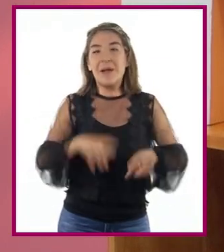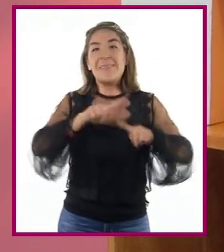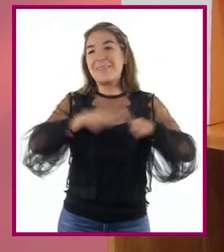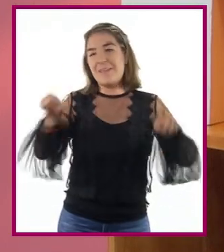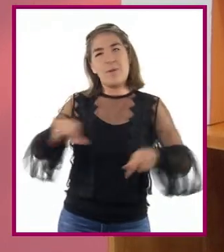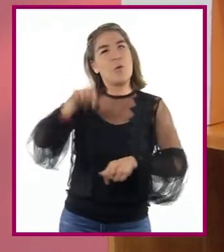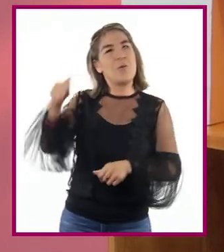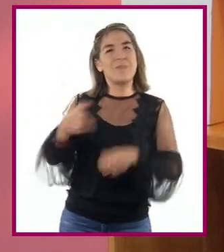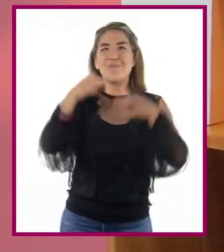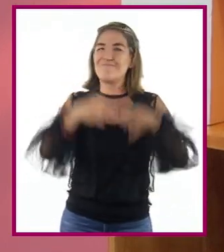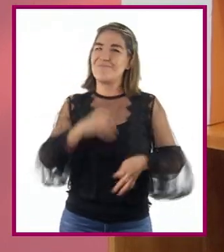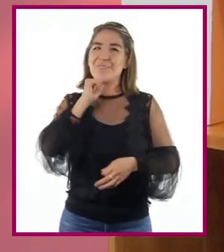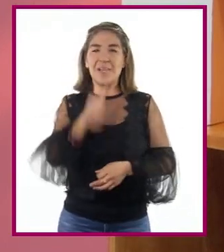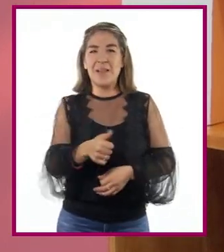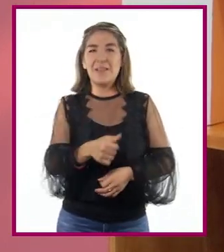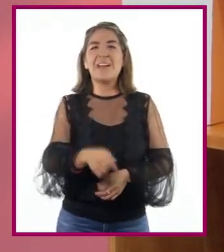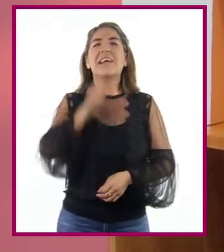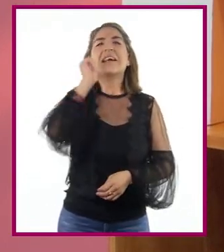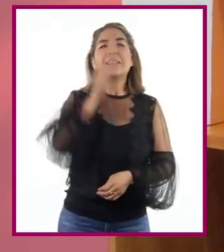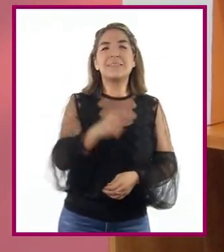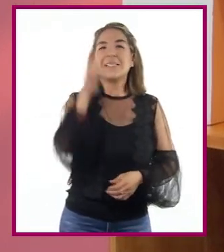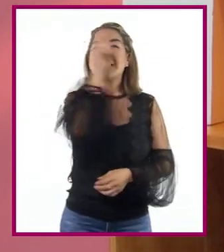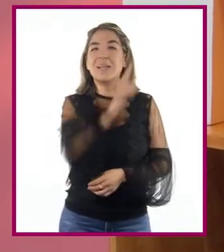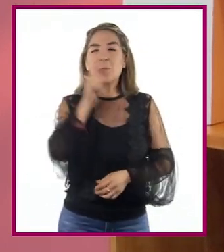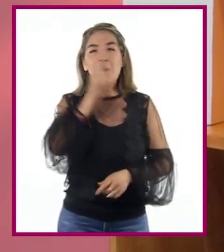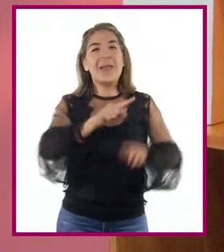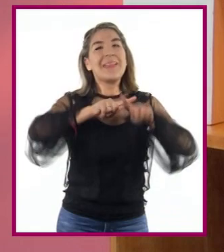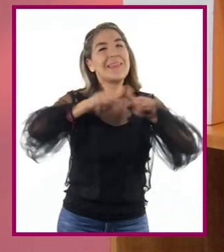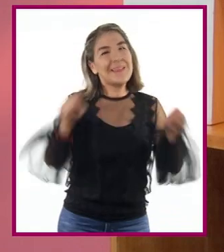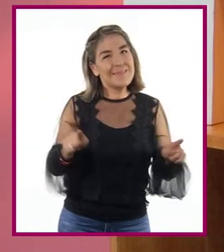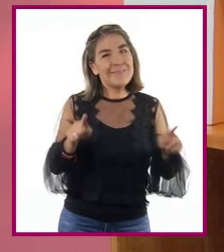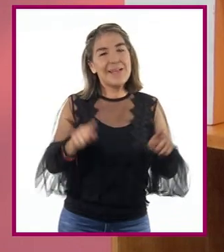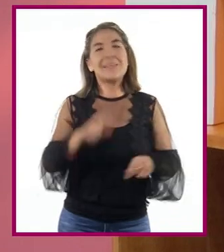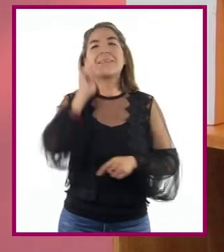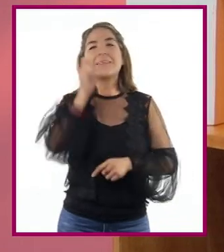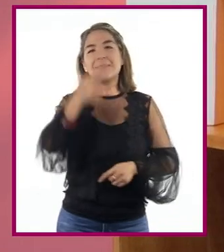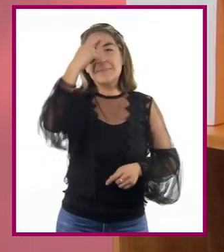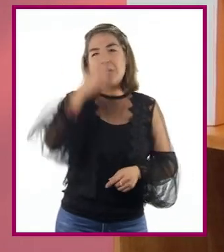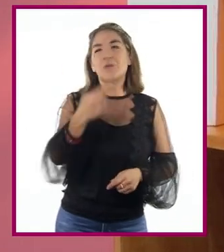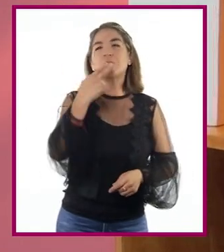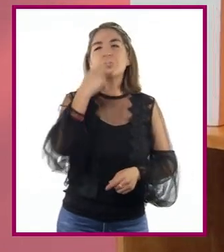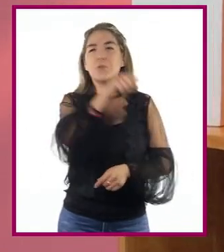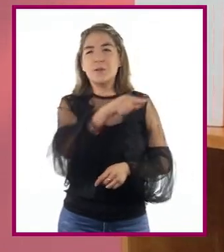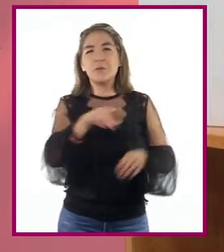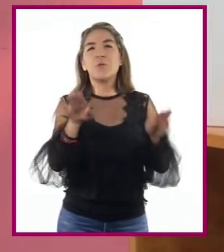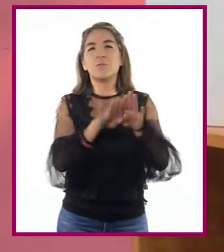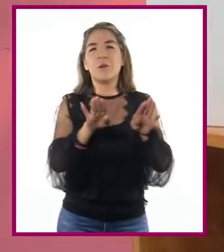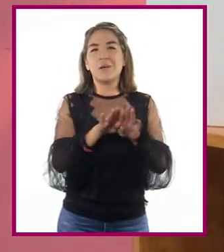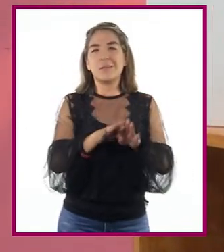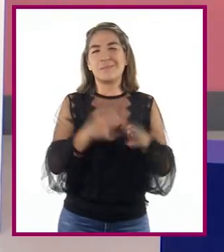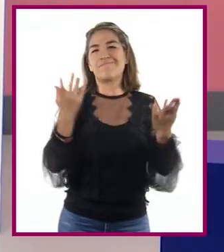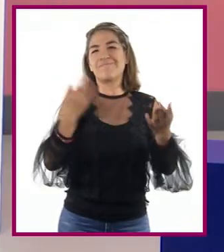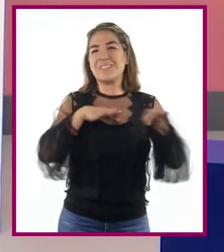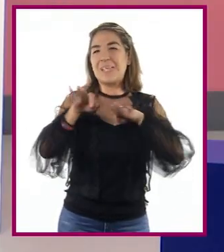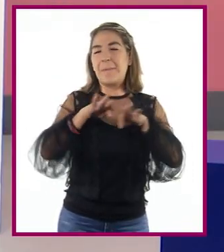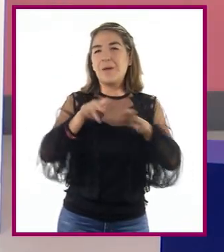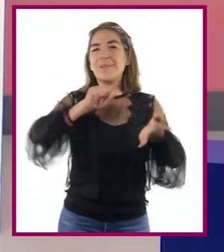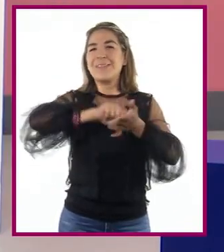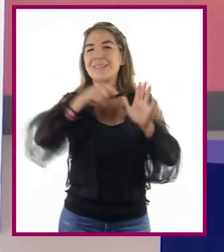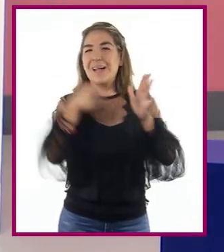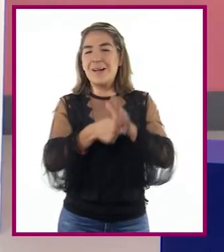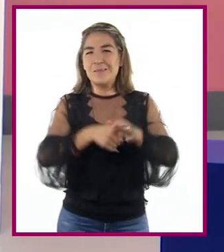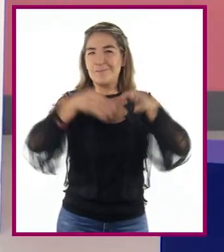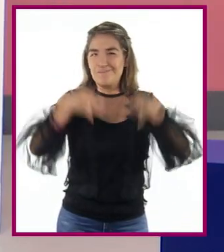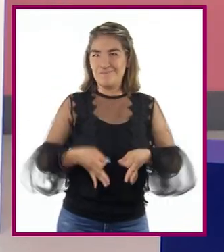informal, emplea un lenguaje distinto y sirve para asuntos de carácter un poco más técnico.